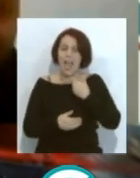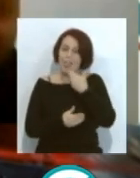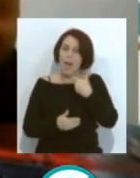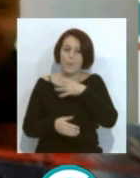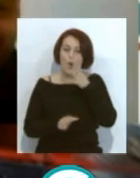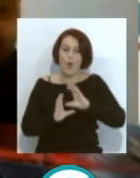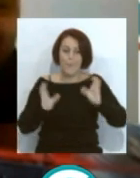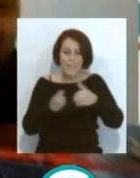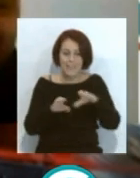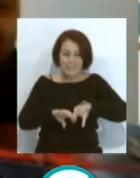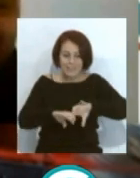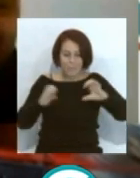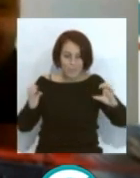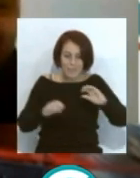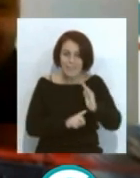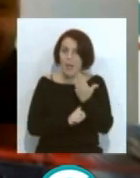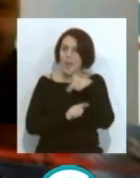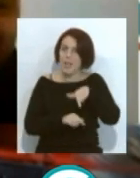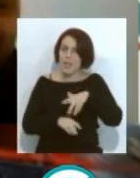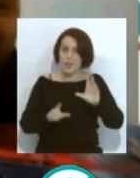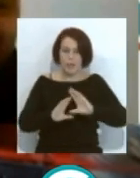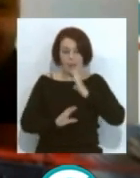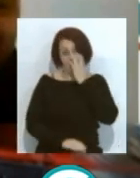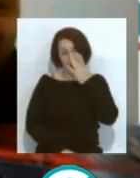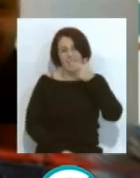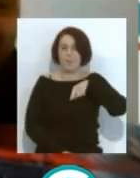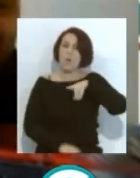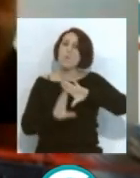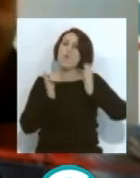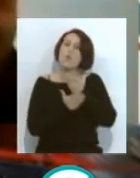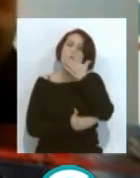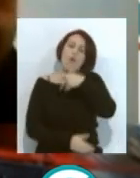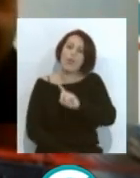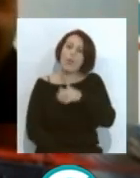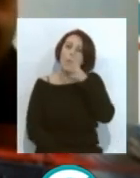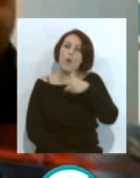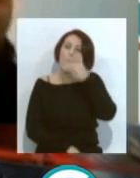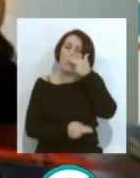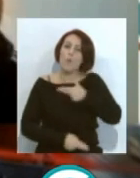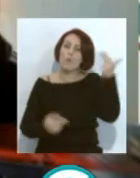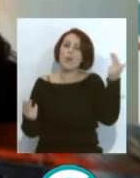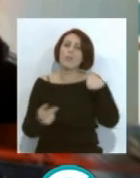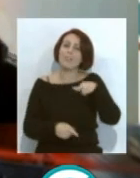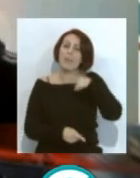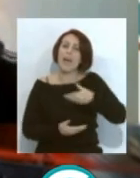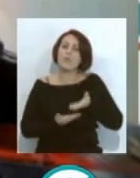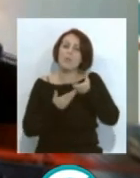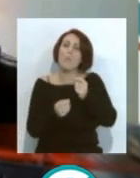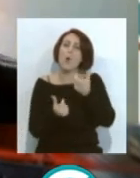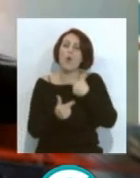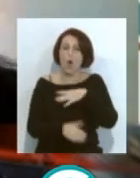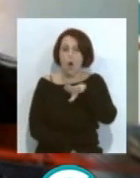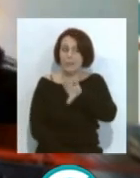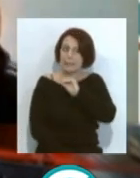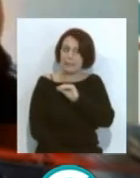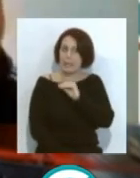de la comparsa y del carnaval, que es un mundo a veces desconocido por el gran público y que yo creo que ayuda un poquito a comprender más